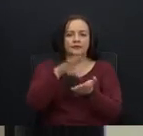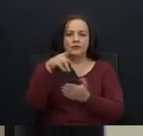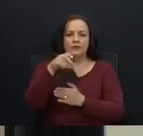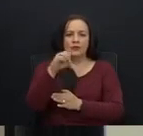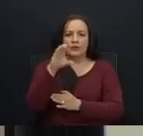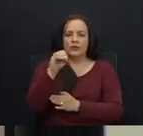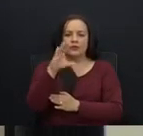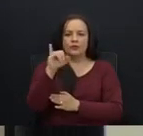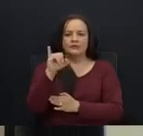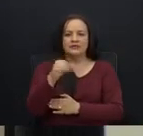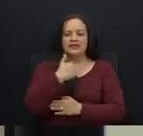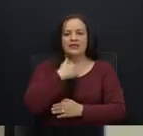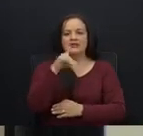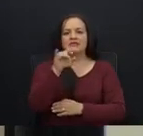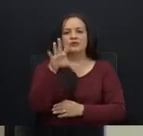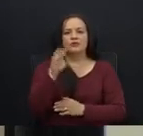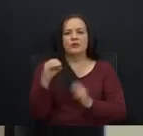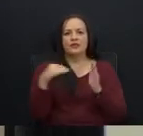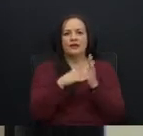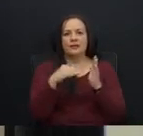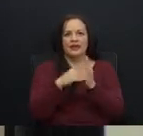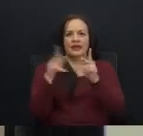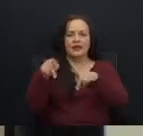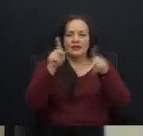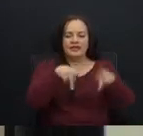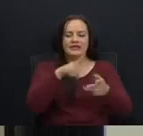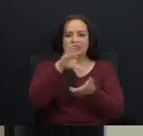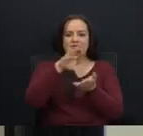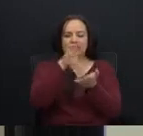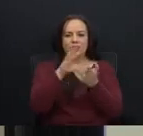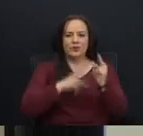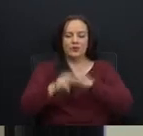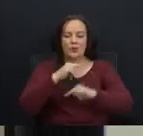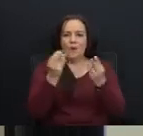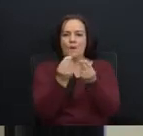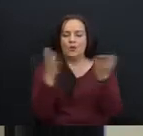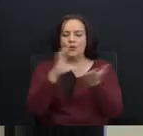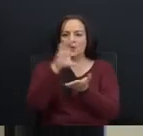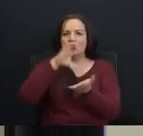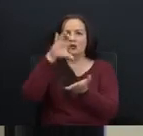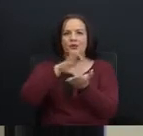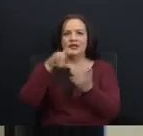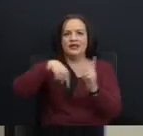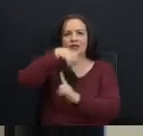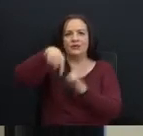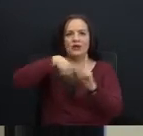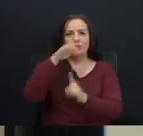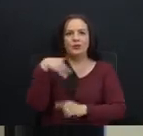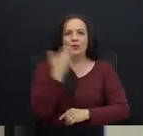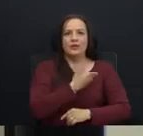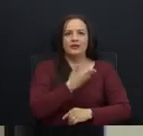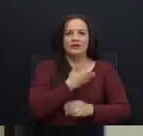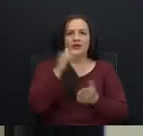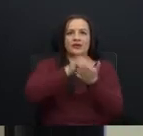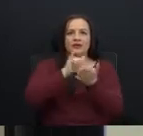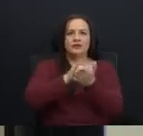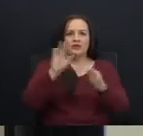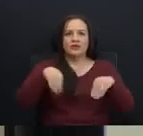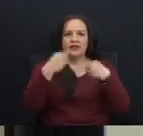casi 150.000 habitantes, y es el centro de negocios de muchos de los cantones que están alrededor nuestro. Esto les da